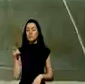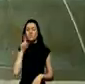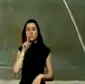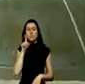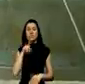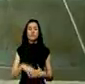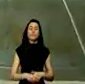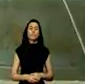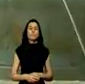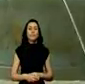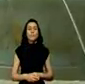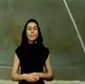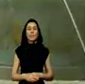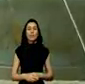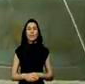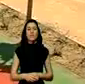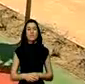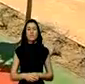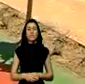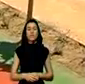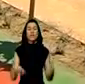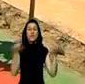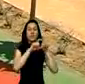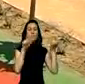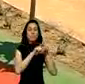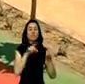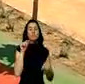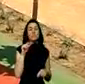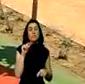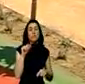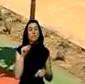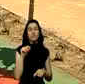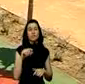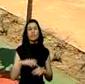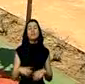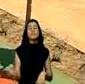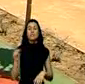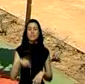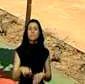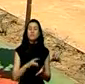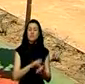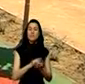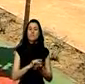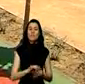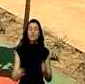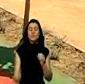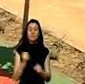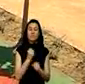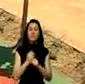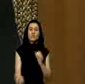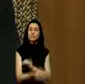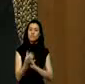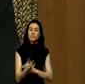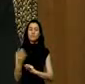y ha confirmado que no solo es más barata de lo que piensan, sino que además es la que más prestaciones ofrece y la que mayor puestos de trabajo genera.